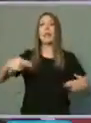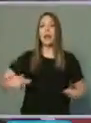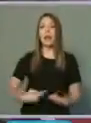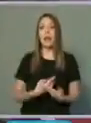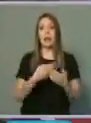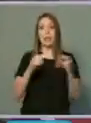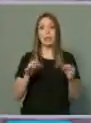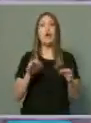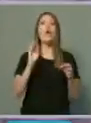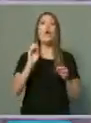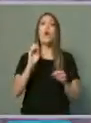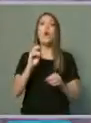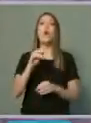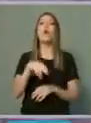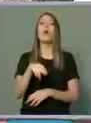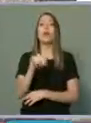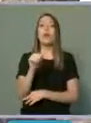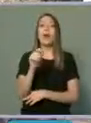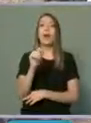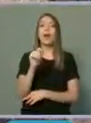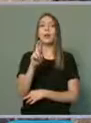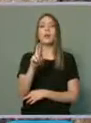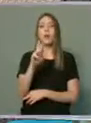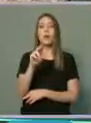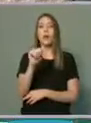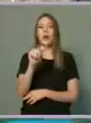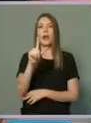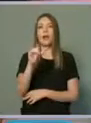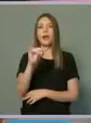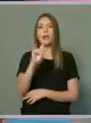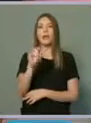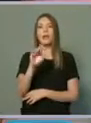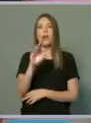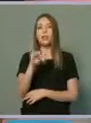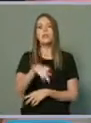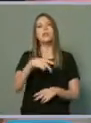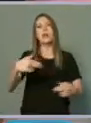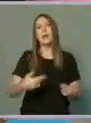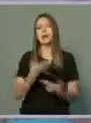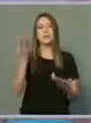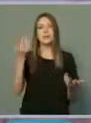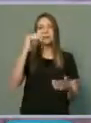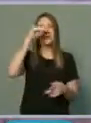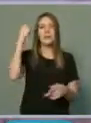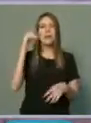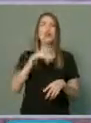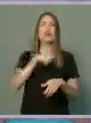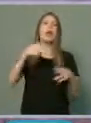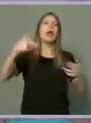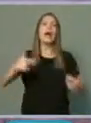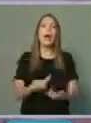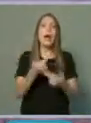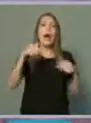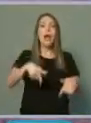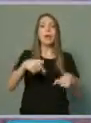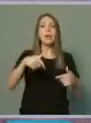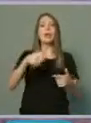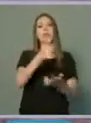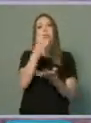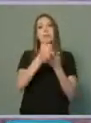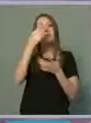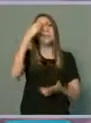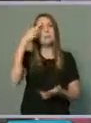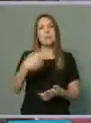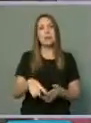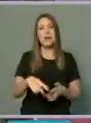por naturalización. Por nacimiento es relativamente muy fácil, porque naciste en México, en territorio nacional,